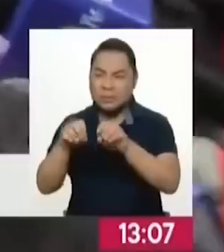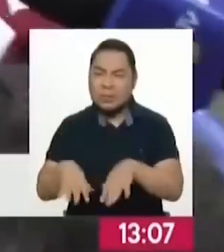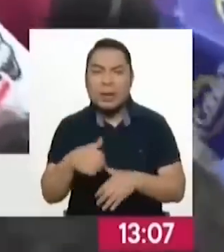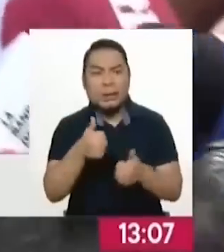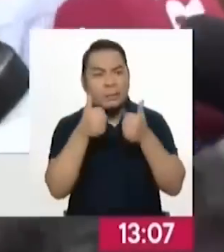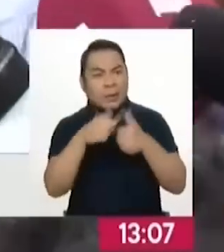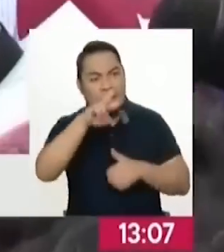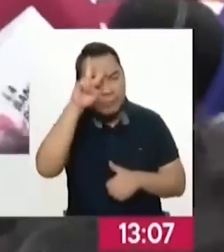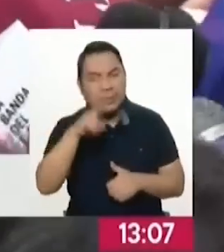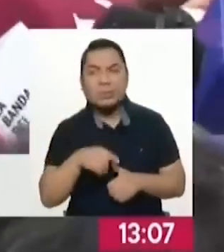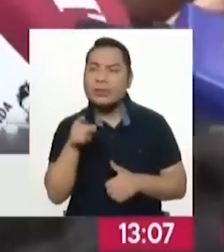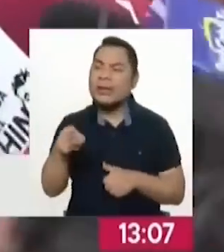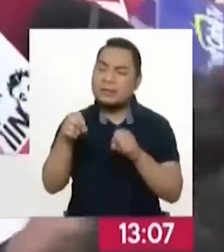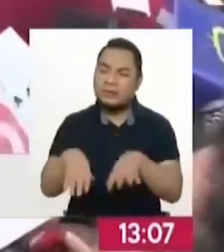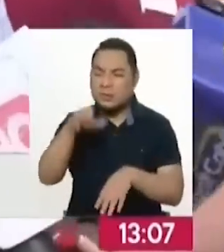Por el bien de Perú.